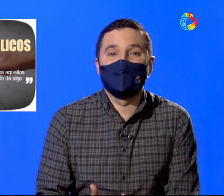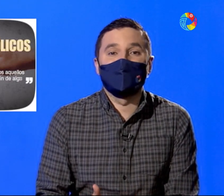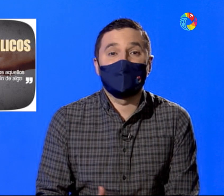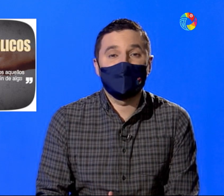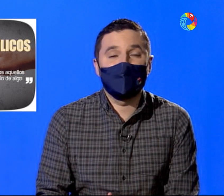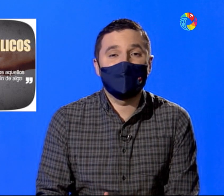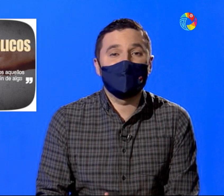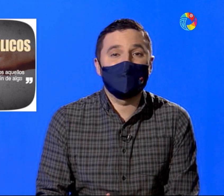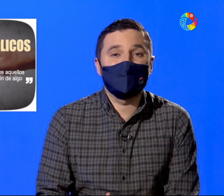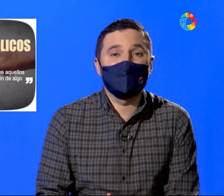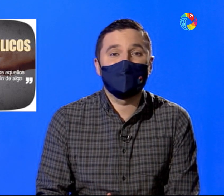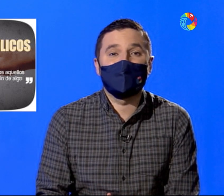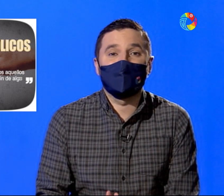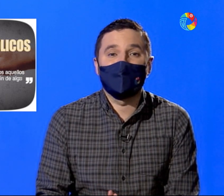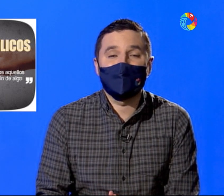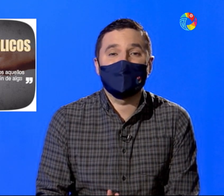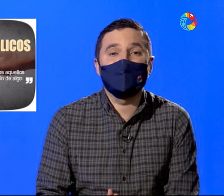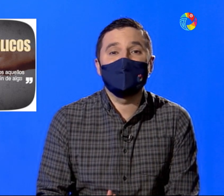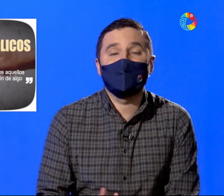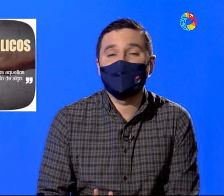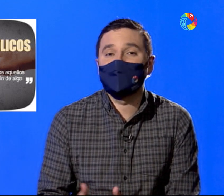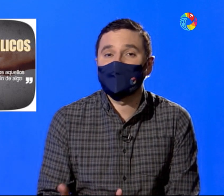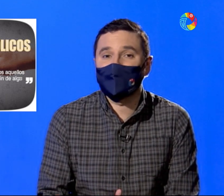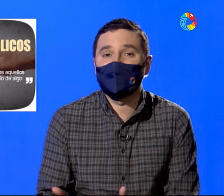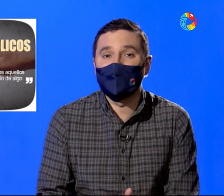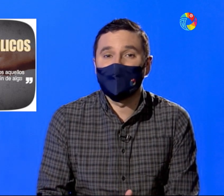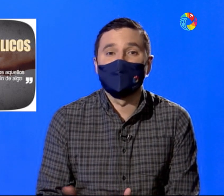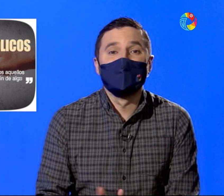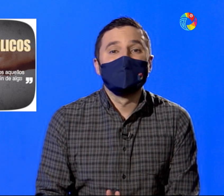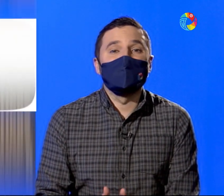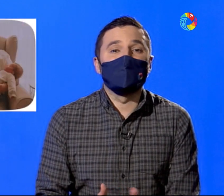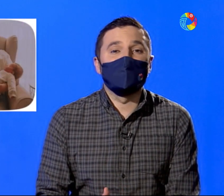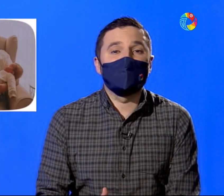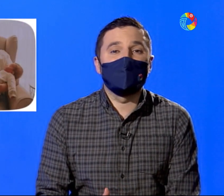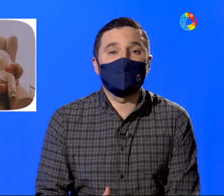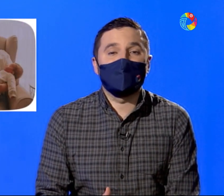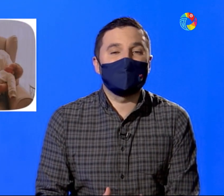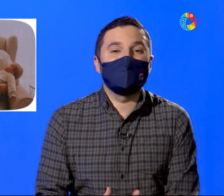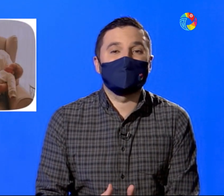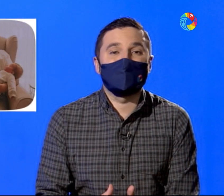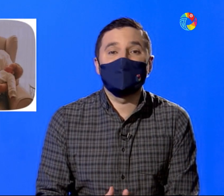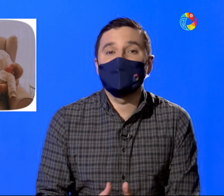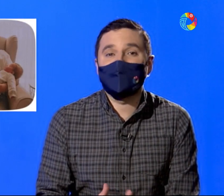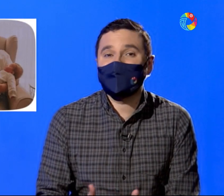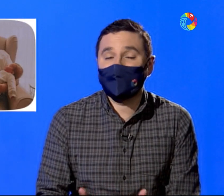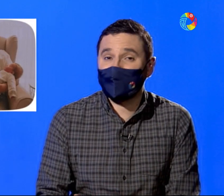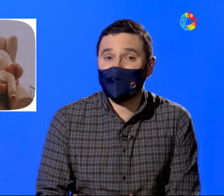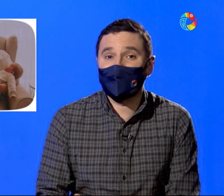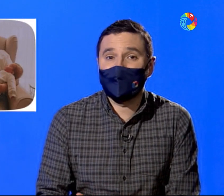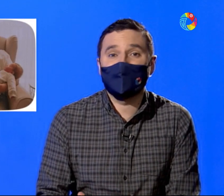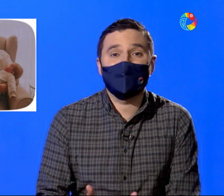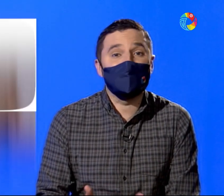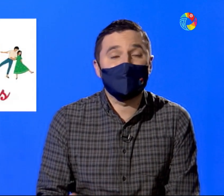Garita nos dará algunas recomendaciones para acompañar y llevar los procesos de duelo. Y como en todos los programas, les traemos